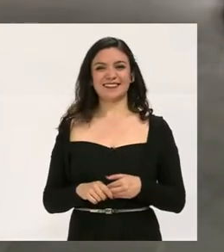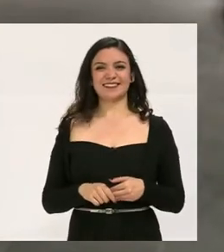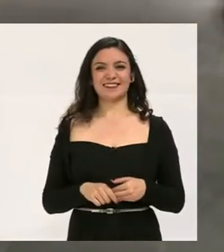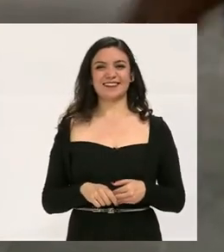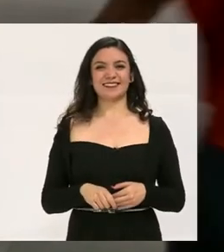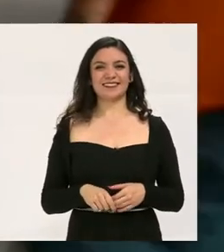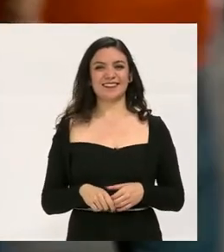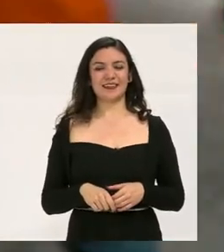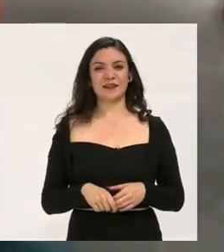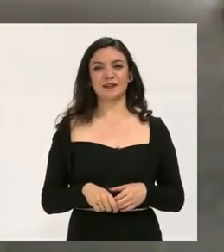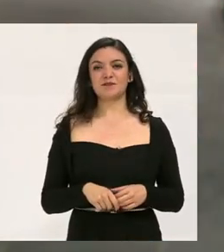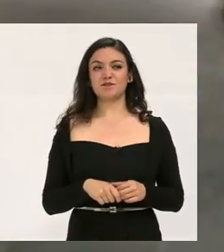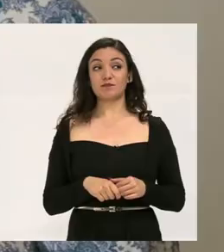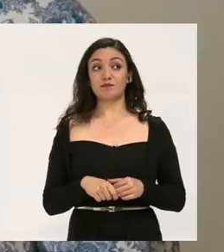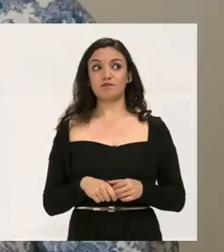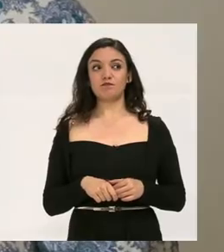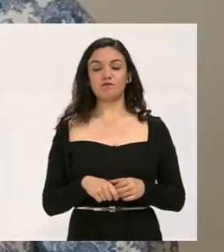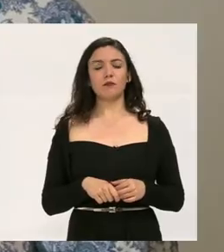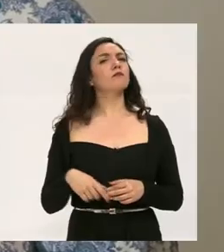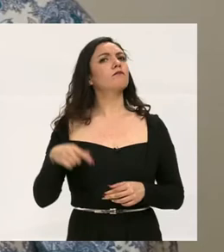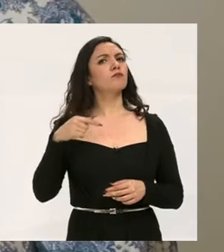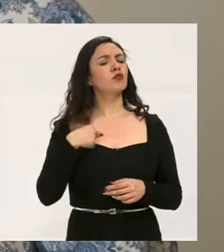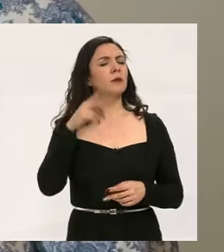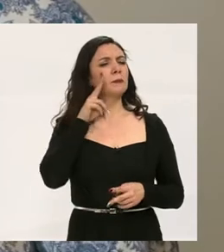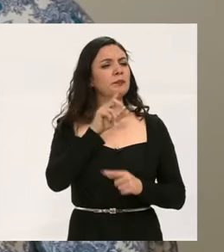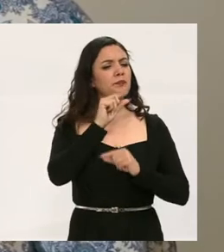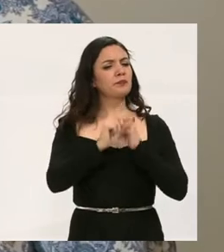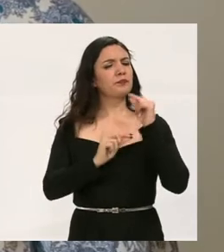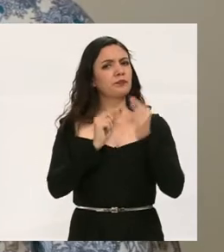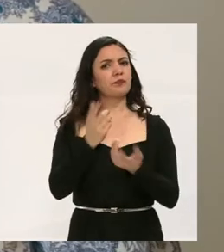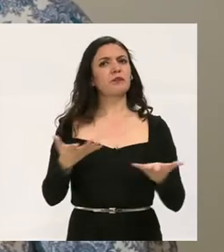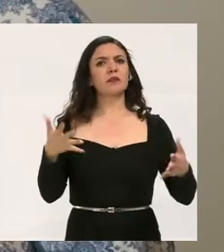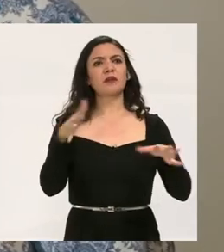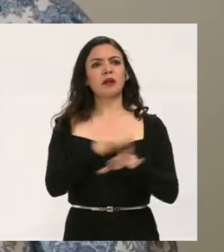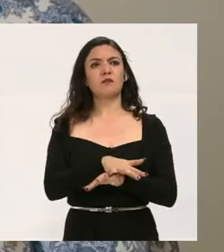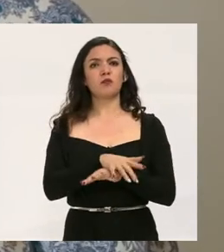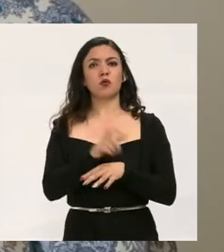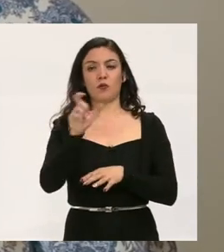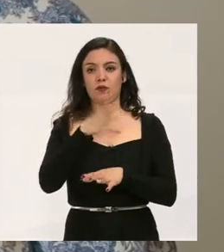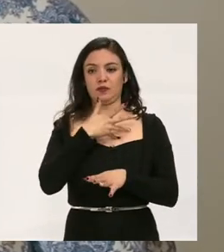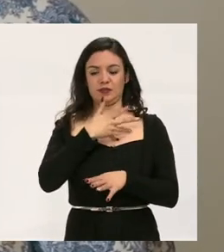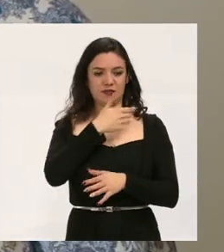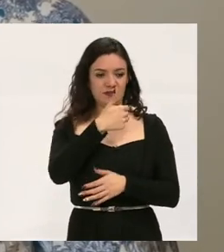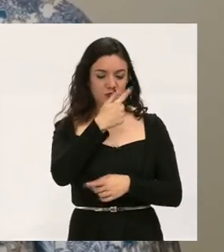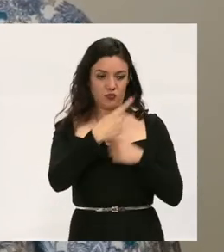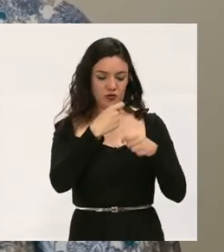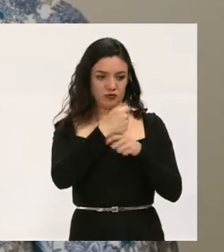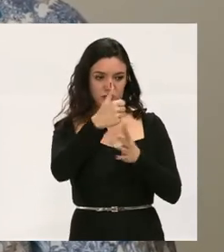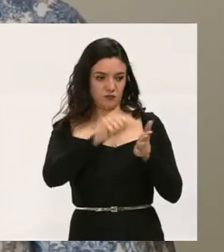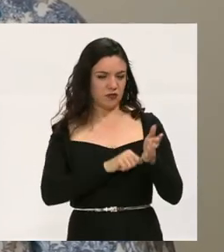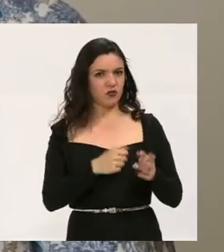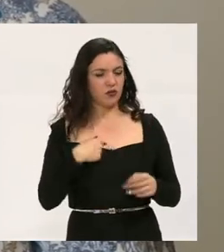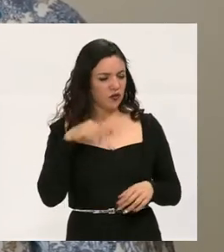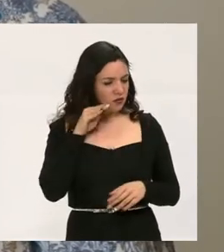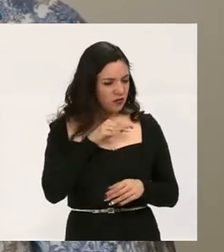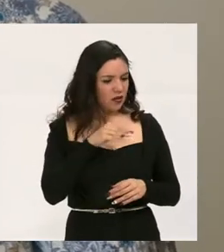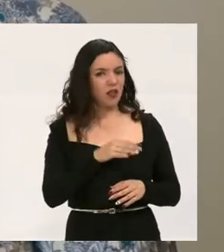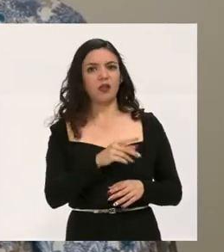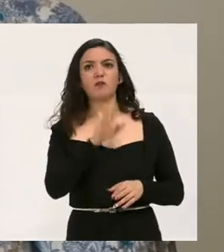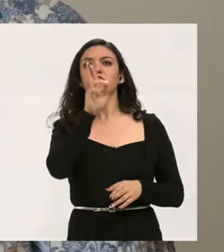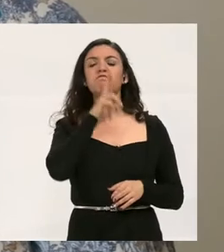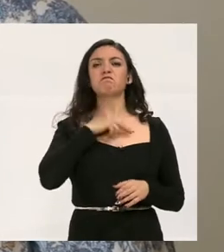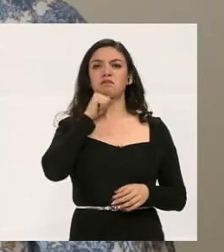i yo empecé a ver cambios más fuertes de cuando tenía un año seis meses que te digo que no